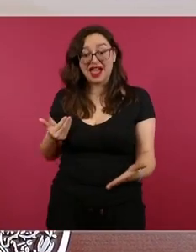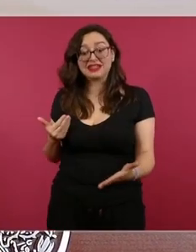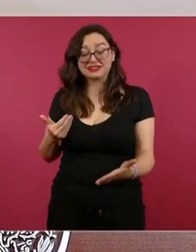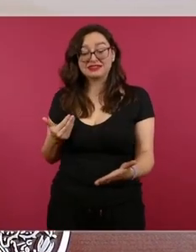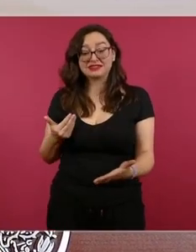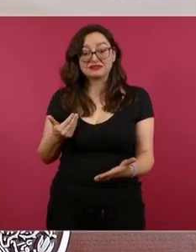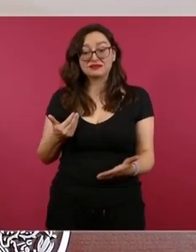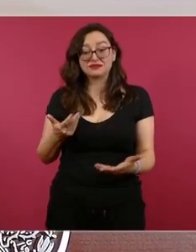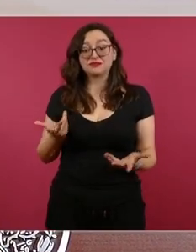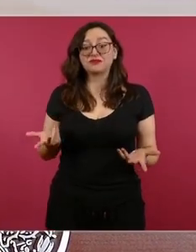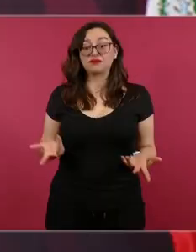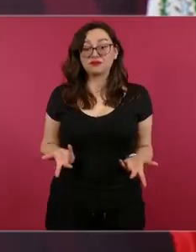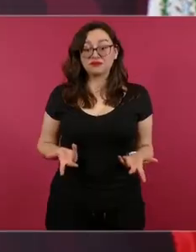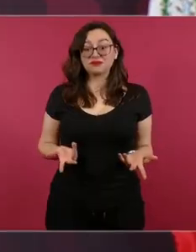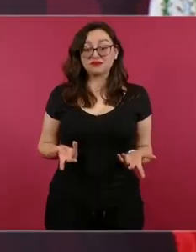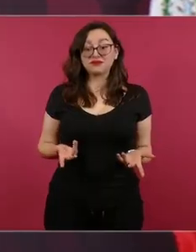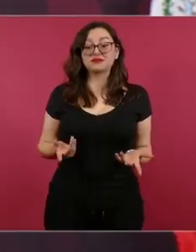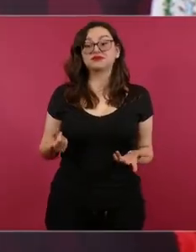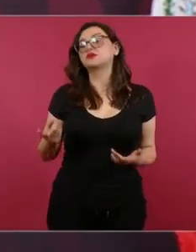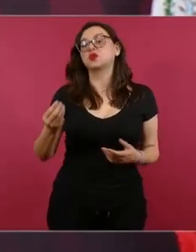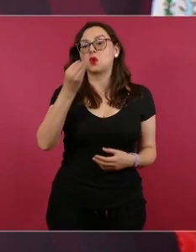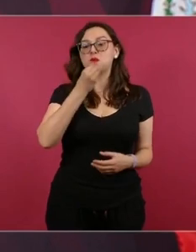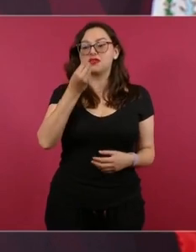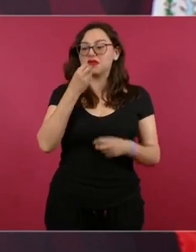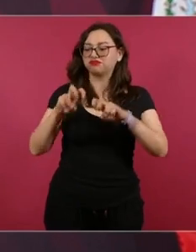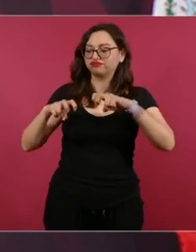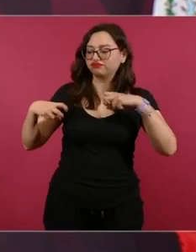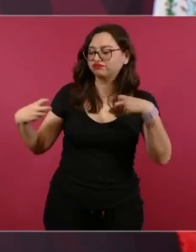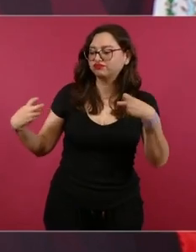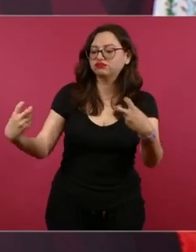un proyecto de decreto